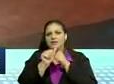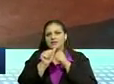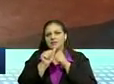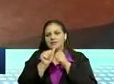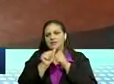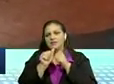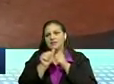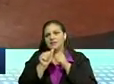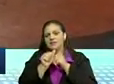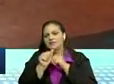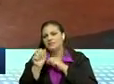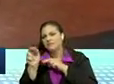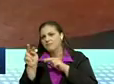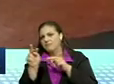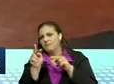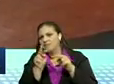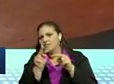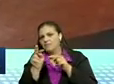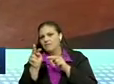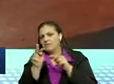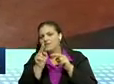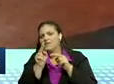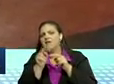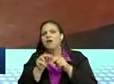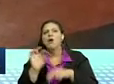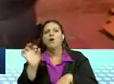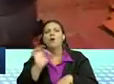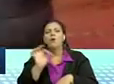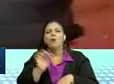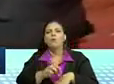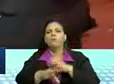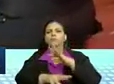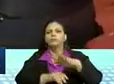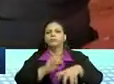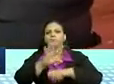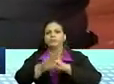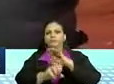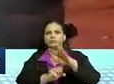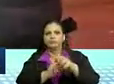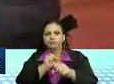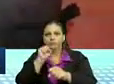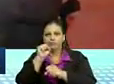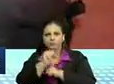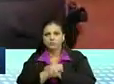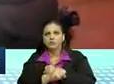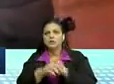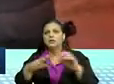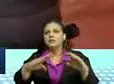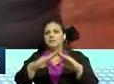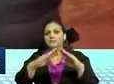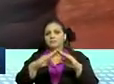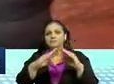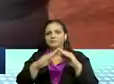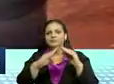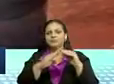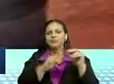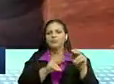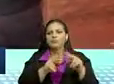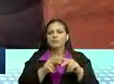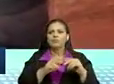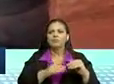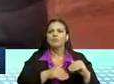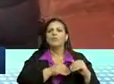Llega, entonces, llegan supercarros. Llega un tráiler. Así es. ¿Y qué pasó? Y van bajando un poco de caja. Eso. ¿Qué dice ahí?